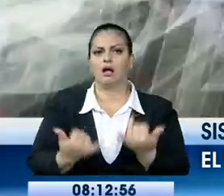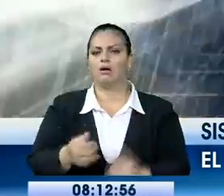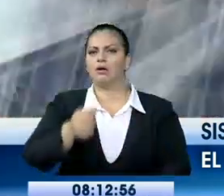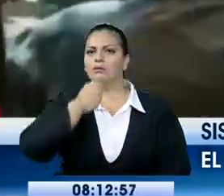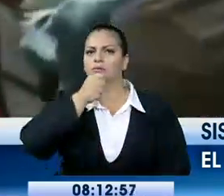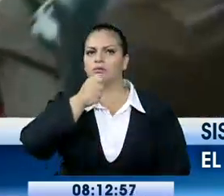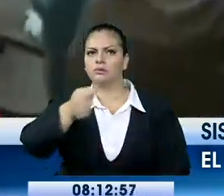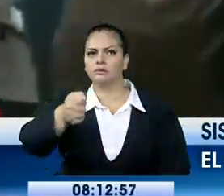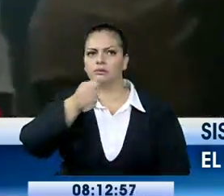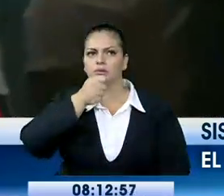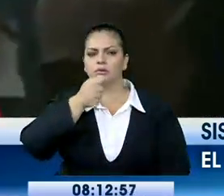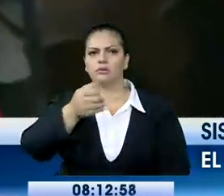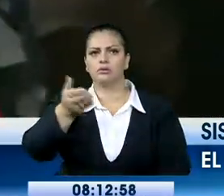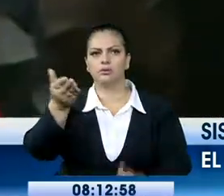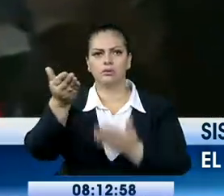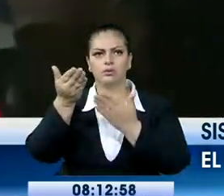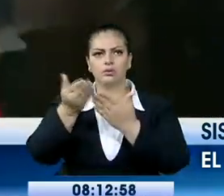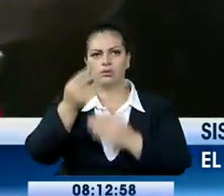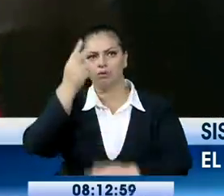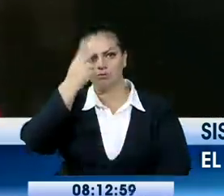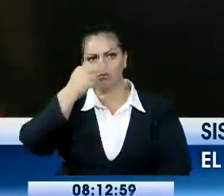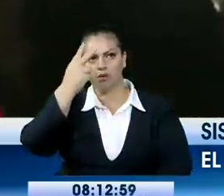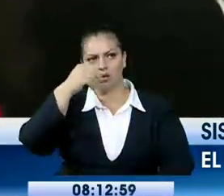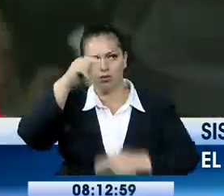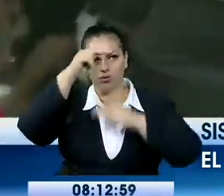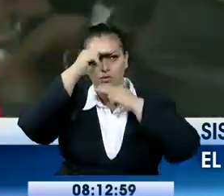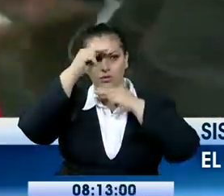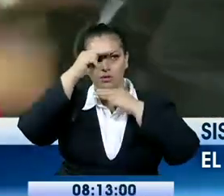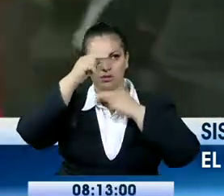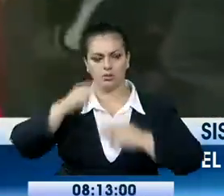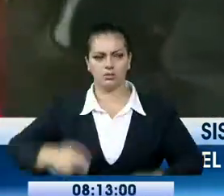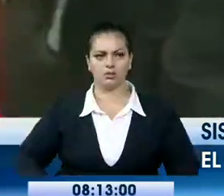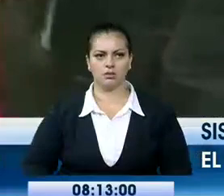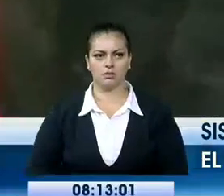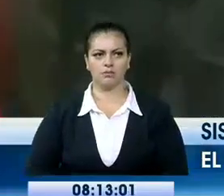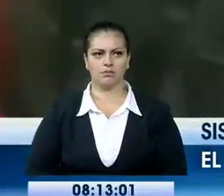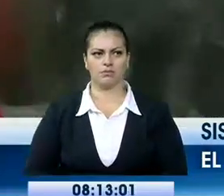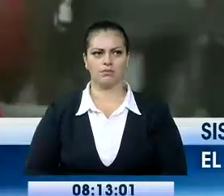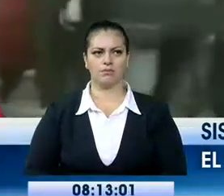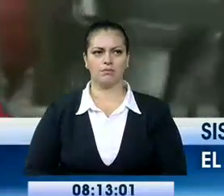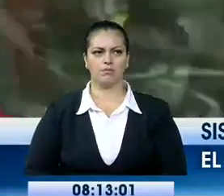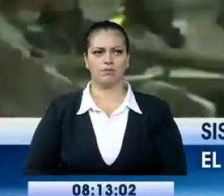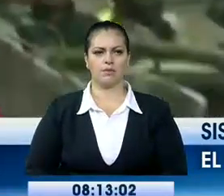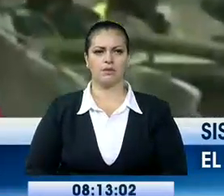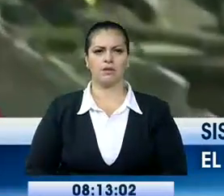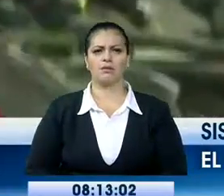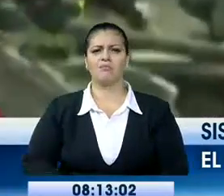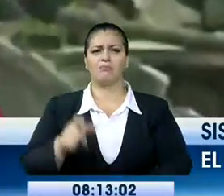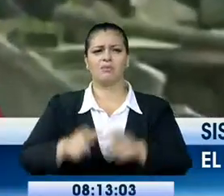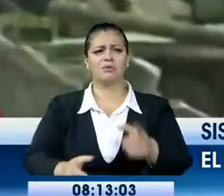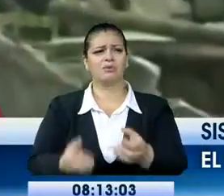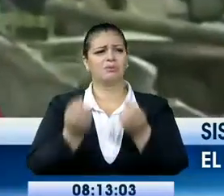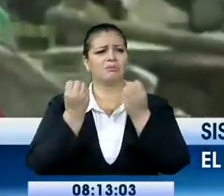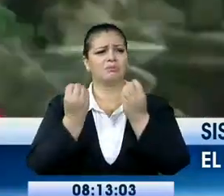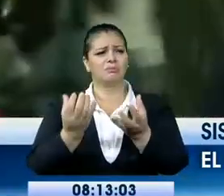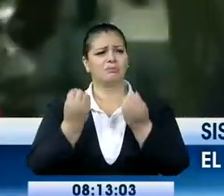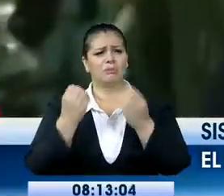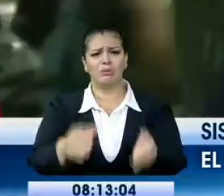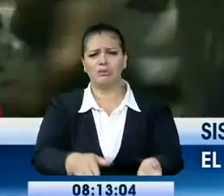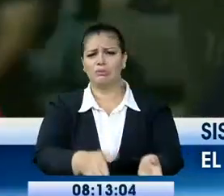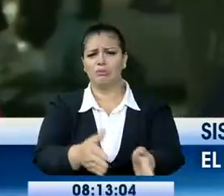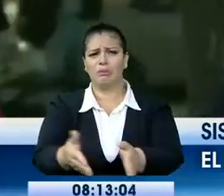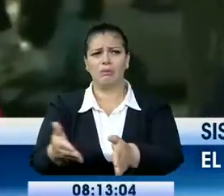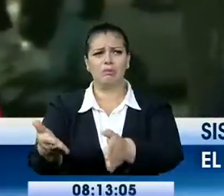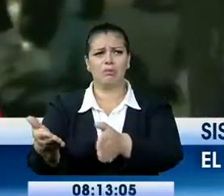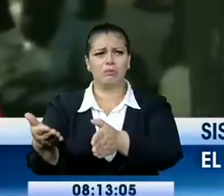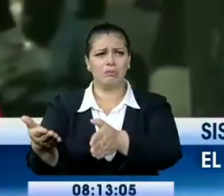la que pertenecemos, Infobae. Veamos. O sea que hay mucha gente, no sé por qué no llega la ayuda. O sea que sí hay familias